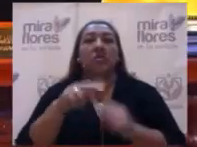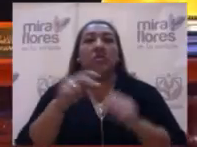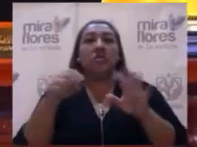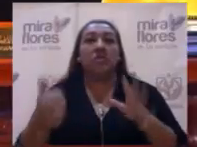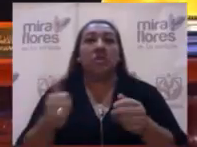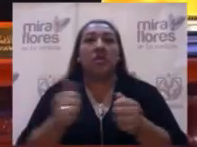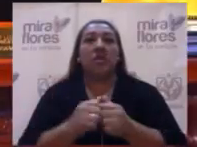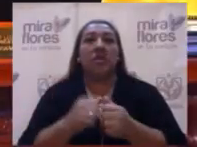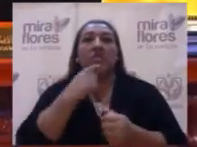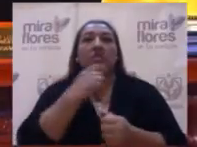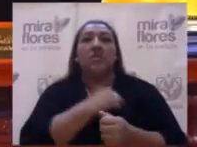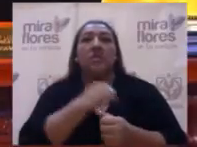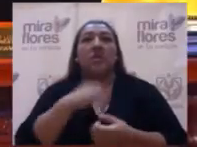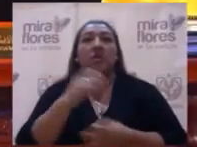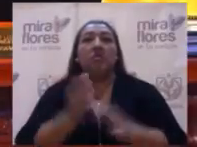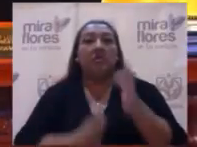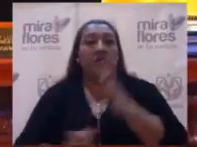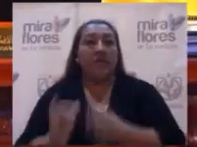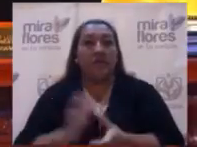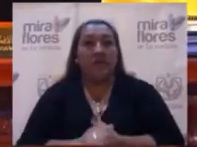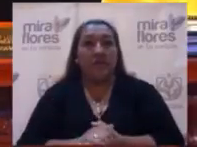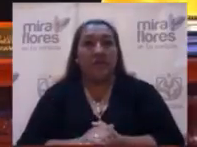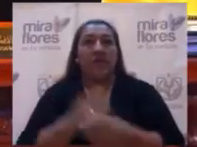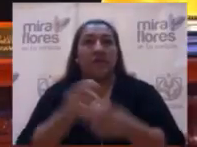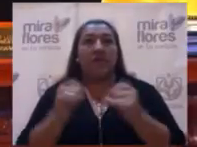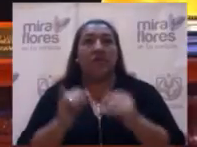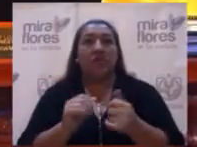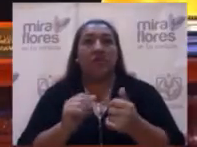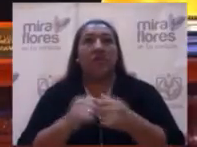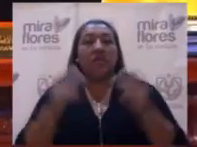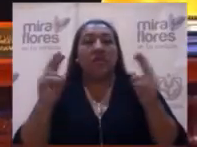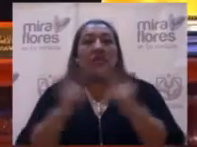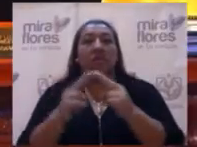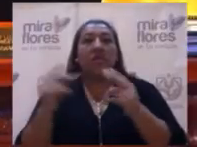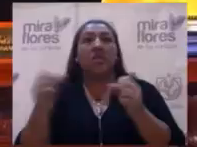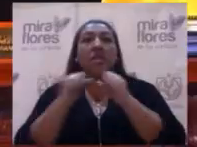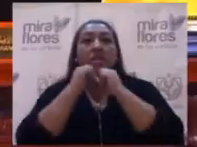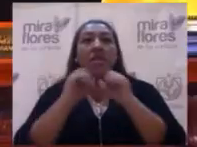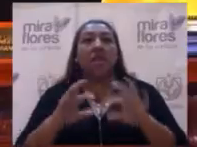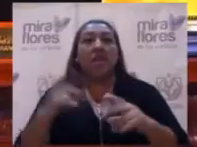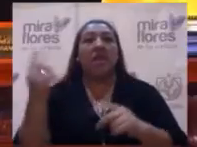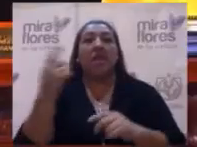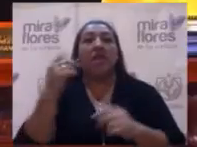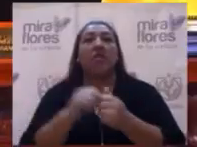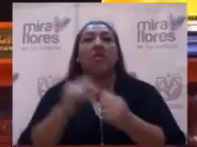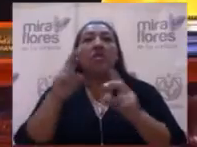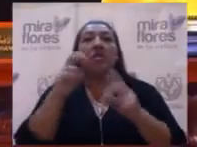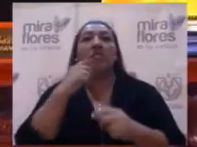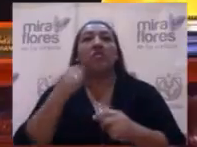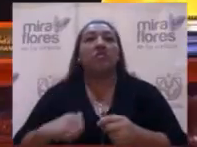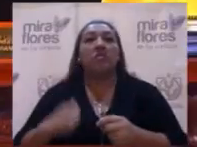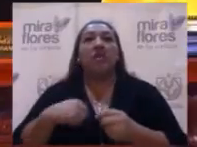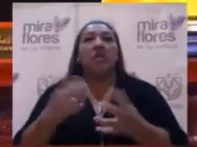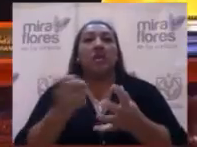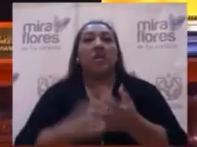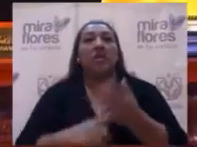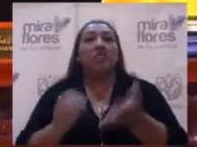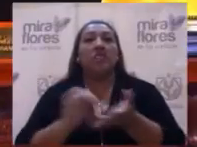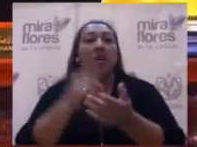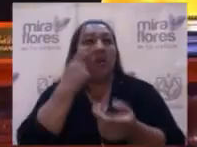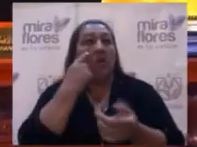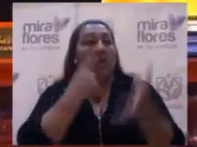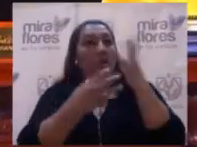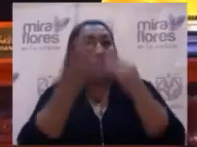2016 del Ministerio de Economía y Finanzas. Este informe se encuentra en la Secretaría General, si algún miembro del Consejo Municipal quisiera tener mayor